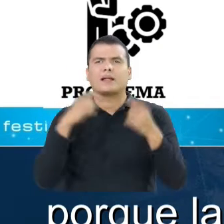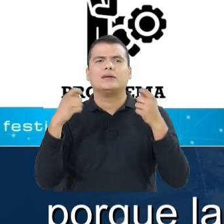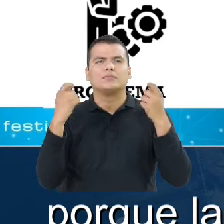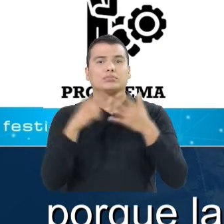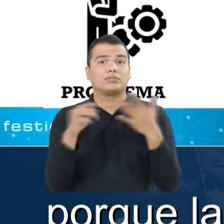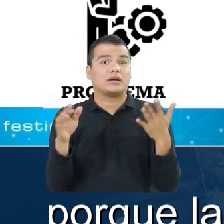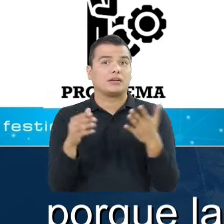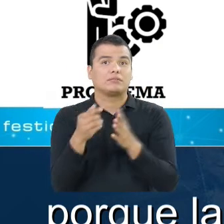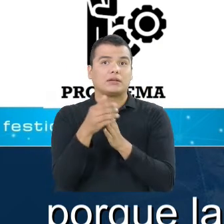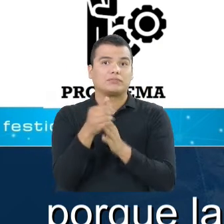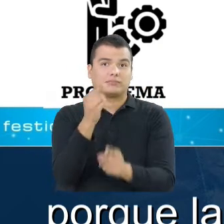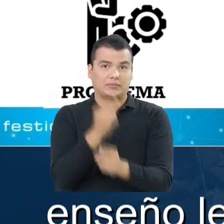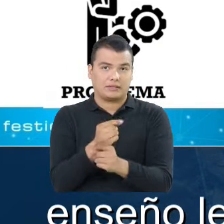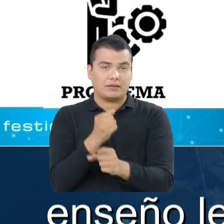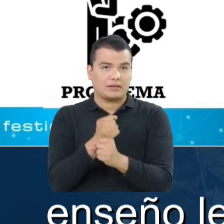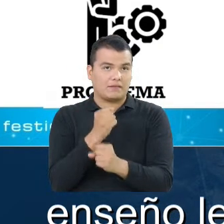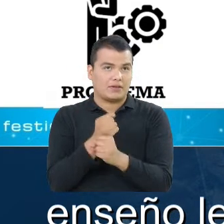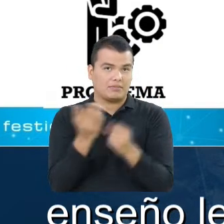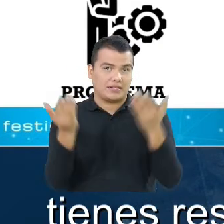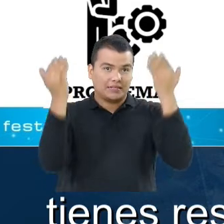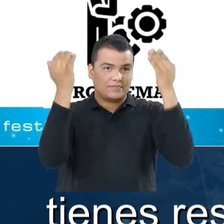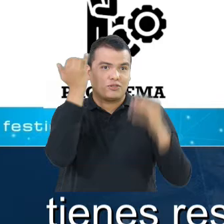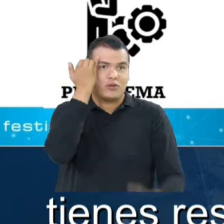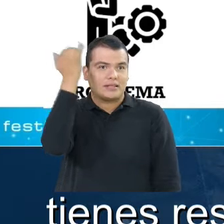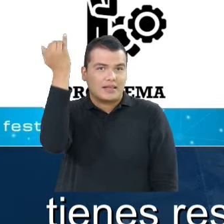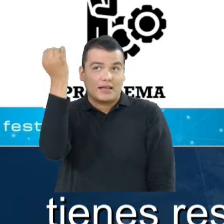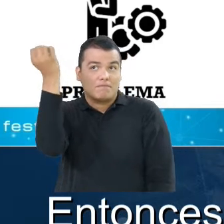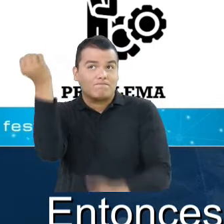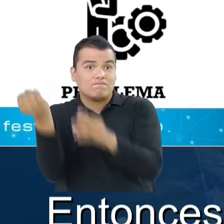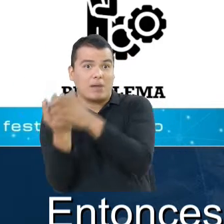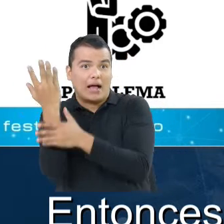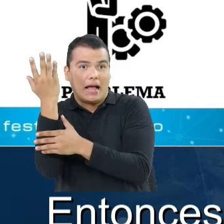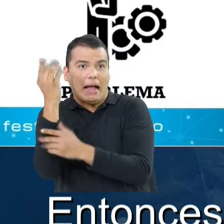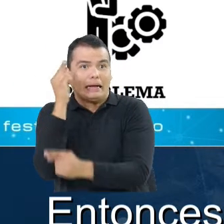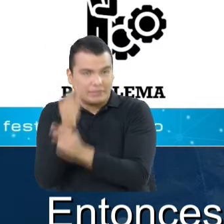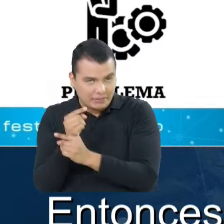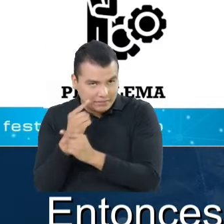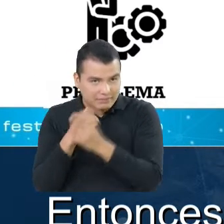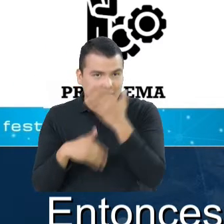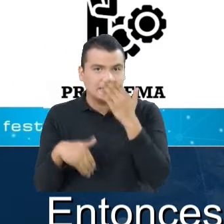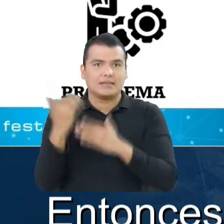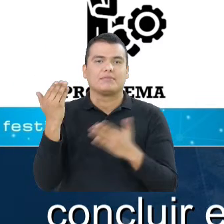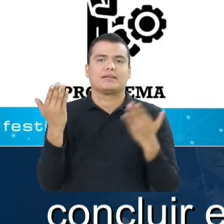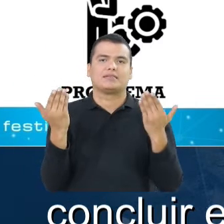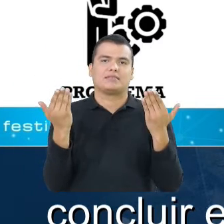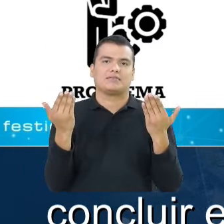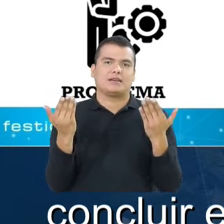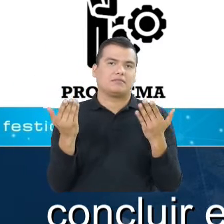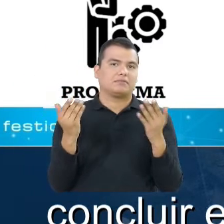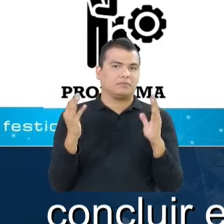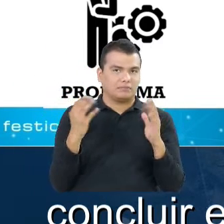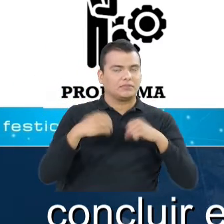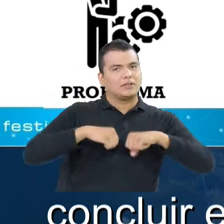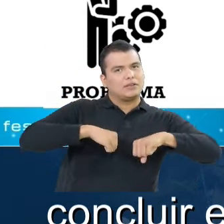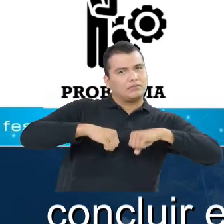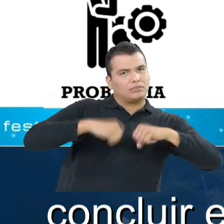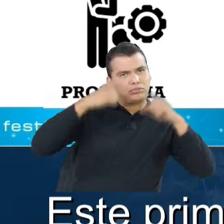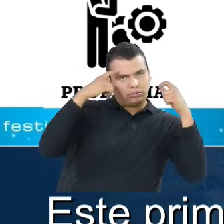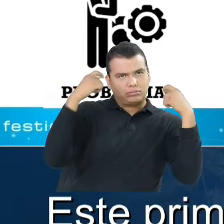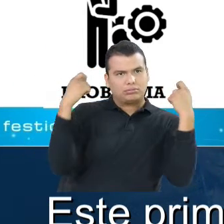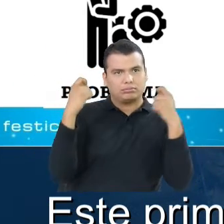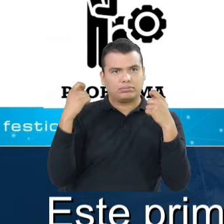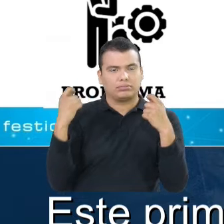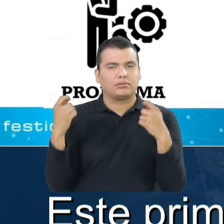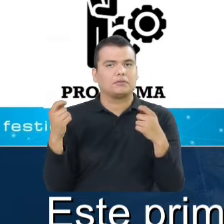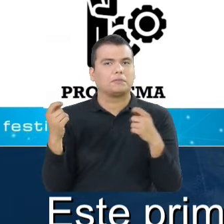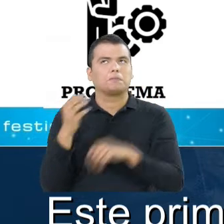tres bases, ya para concluir esta primera fase de la idea o este primer paso fundamental para construir tu negocio en digital, lo